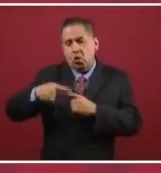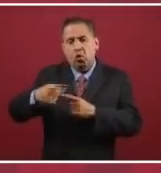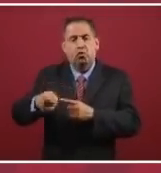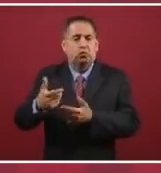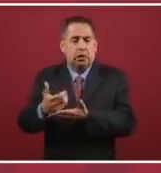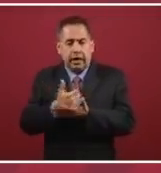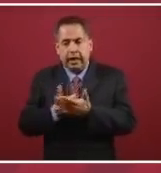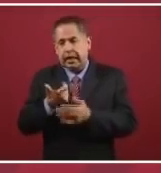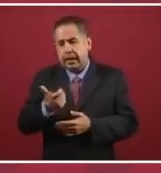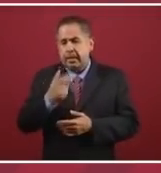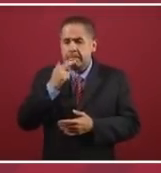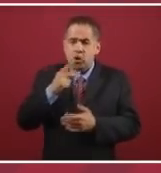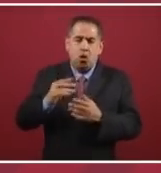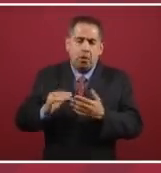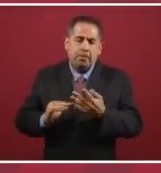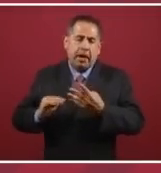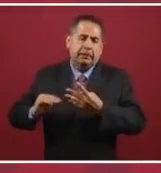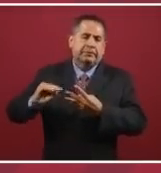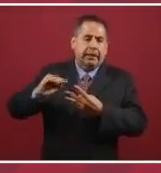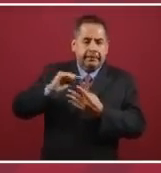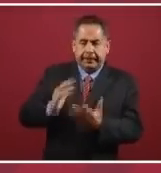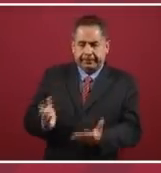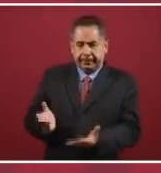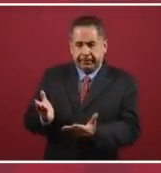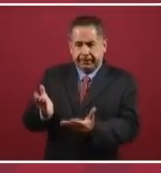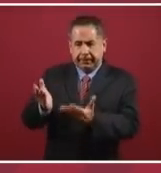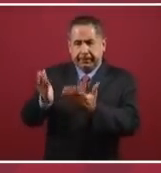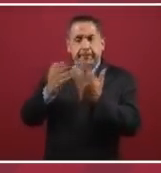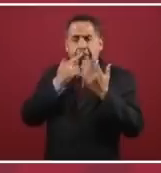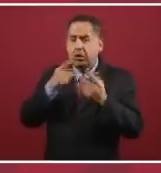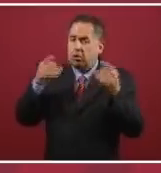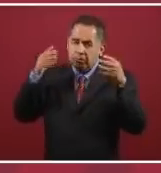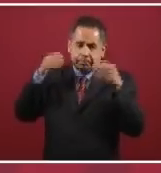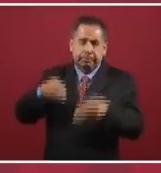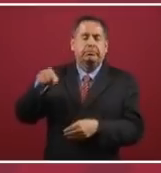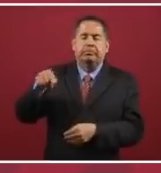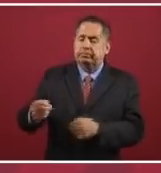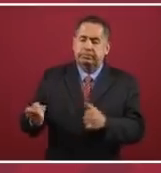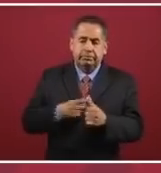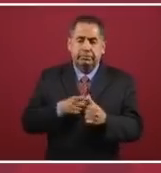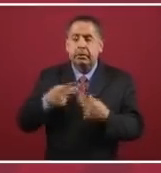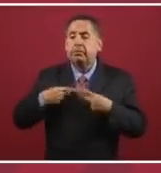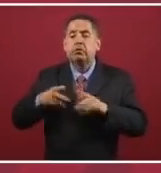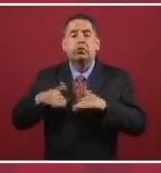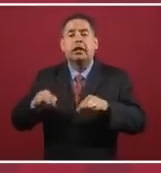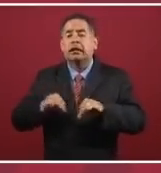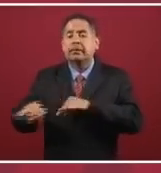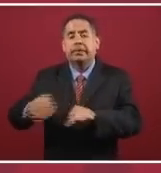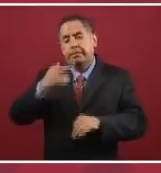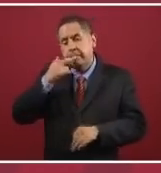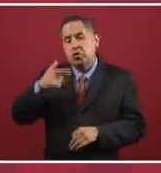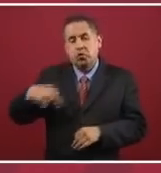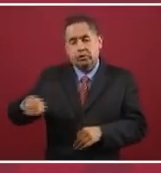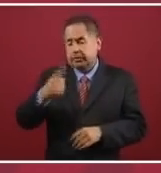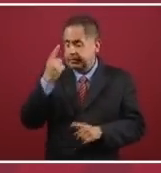económica, social, mejorar las condiciones de vida y de trabajo del pueblo.